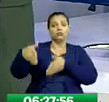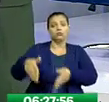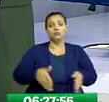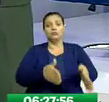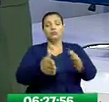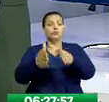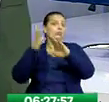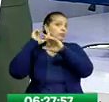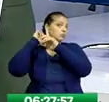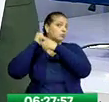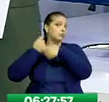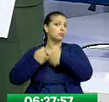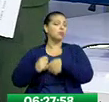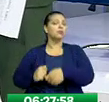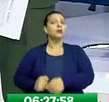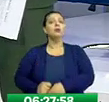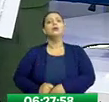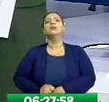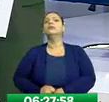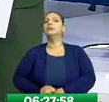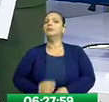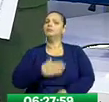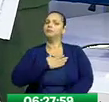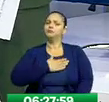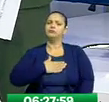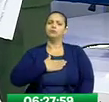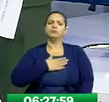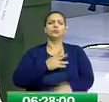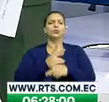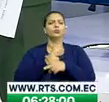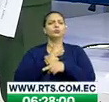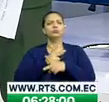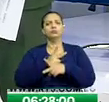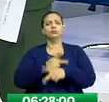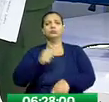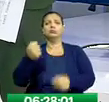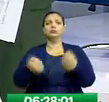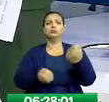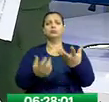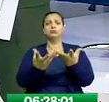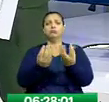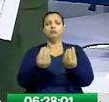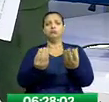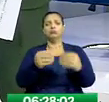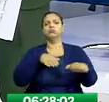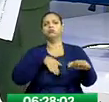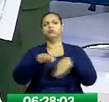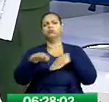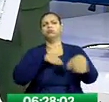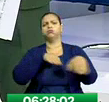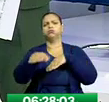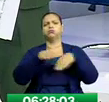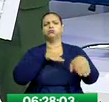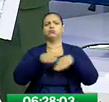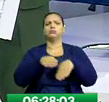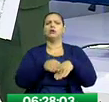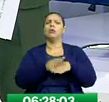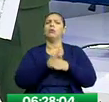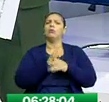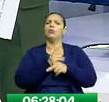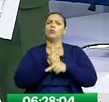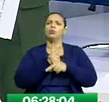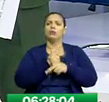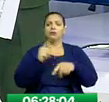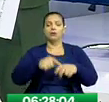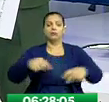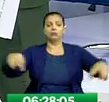peligrosa, es muy continua de presencia vehicular. Hay que tener cuidado también como peatón, saber cuándo